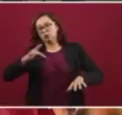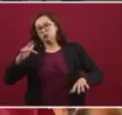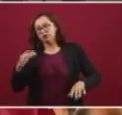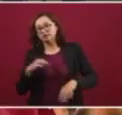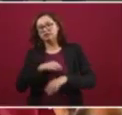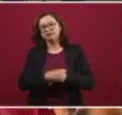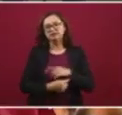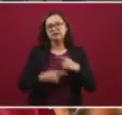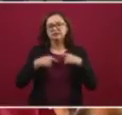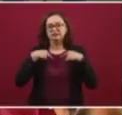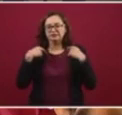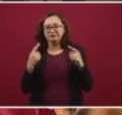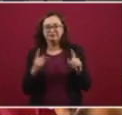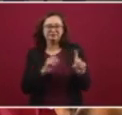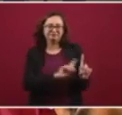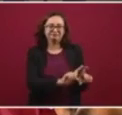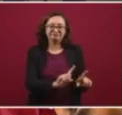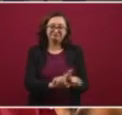no solo se van a vender,